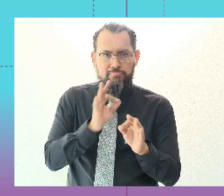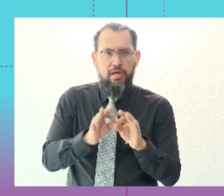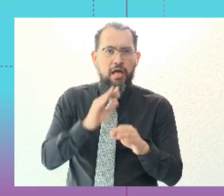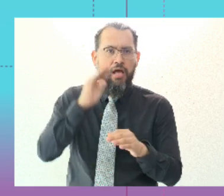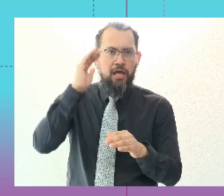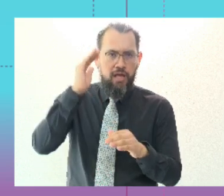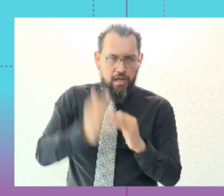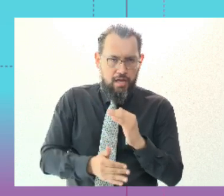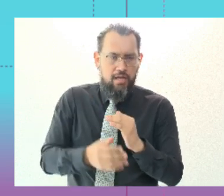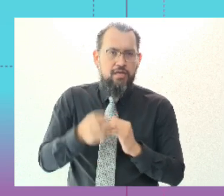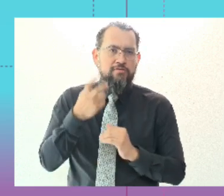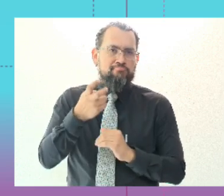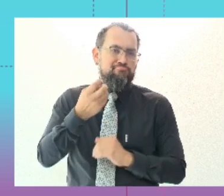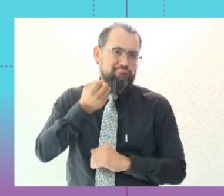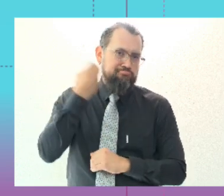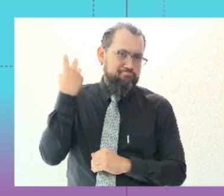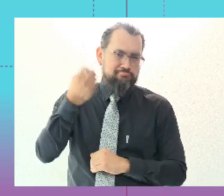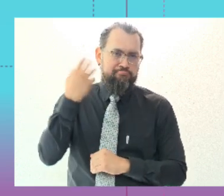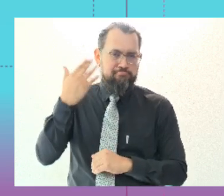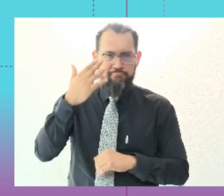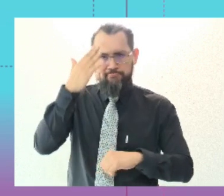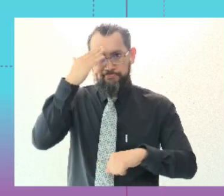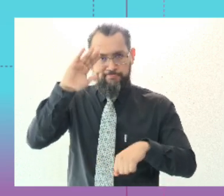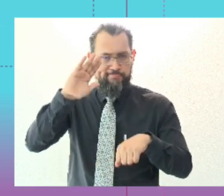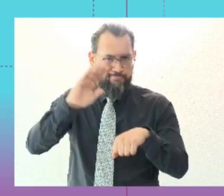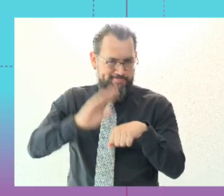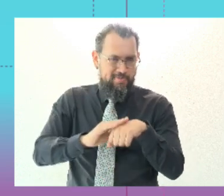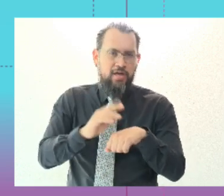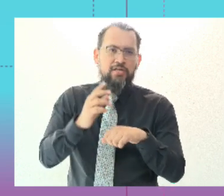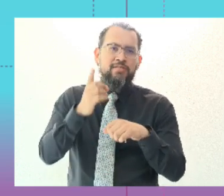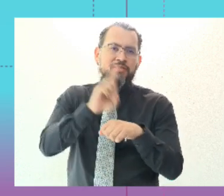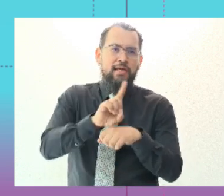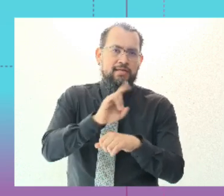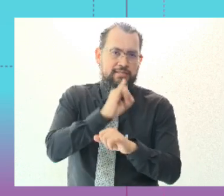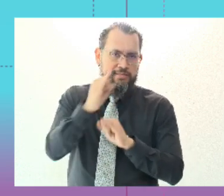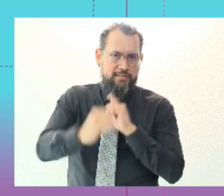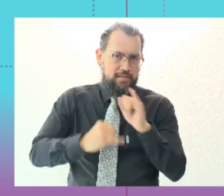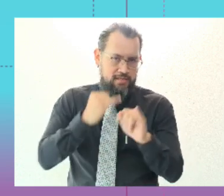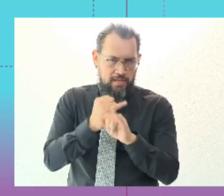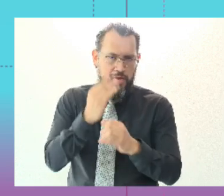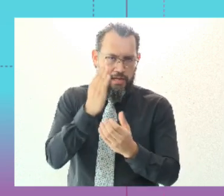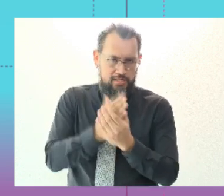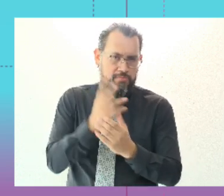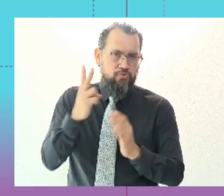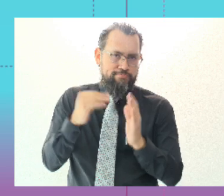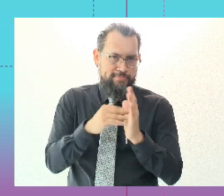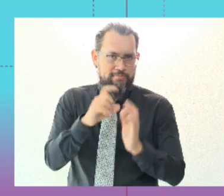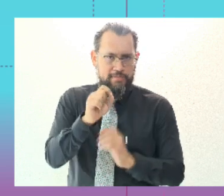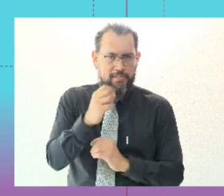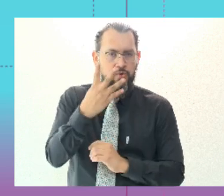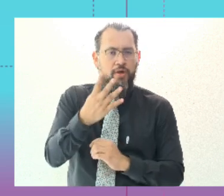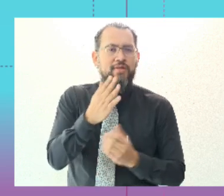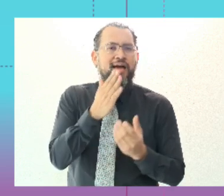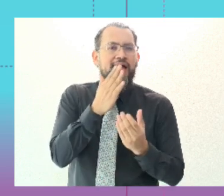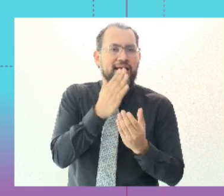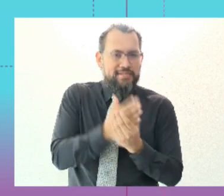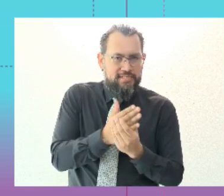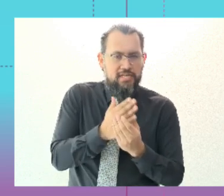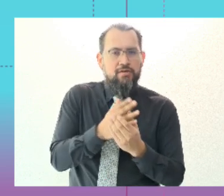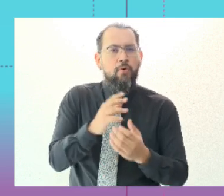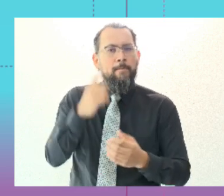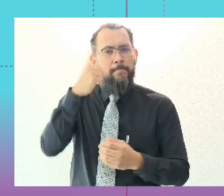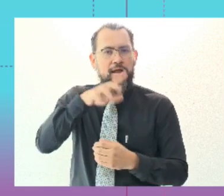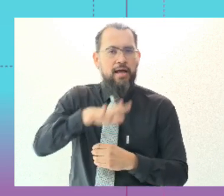clausurado este evento conmemorativo al Día Internacional de los Archivos 2024, Archivos y